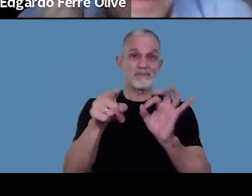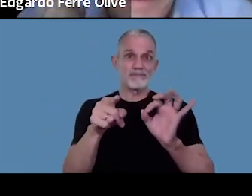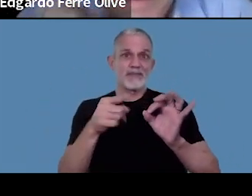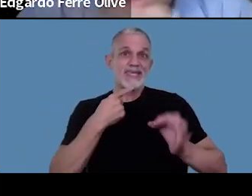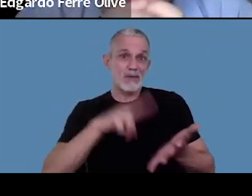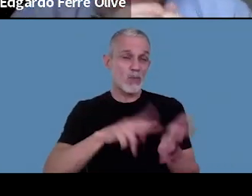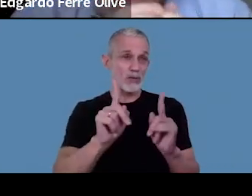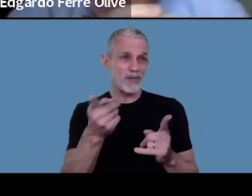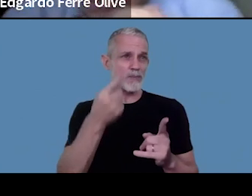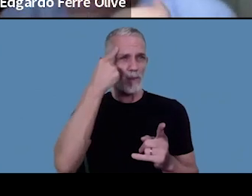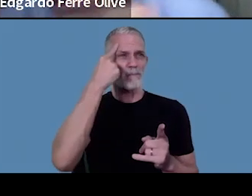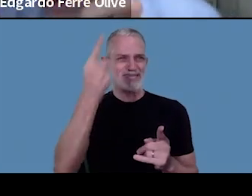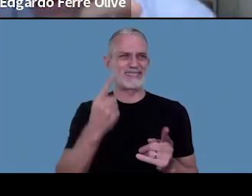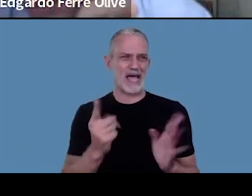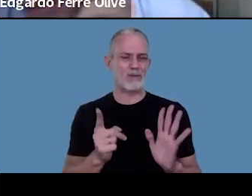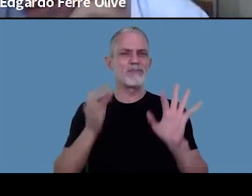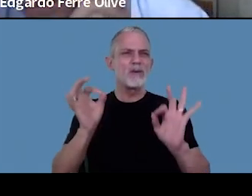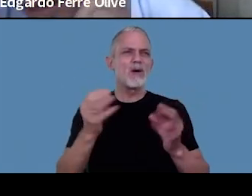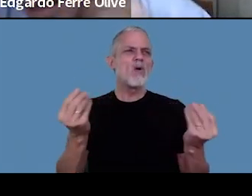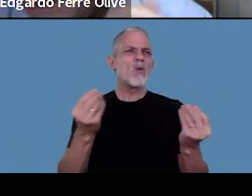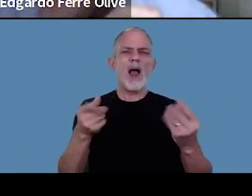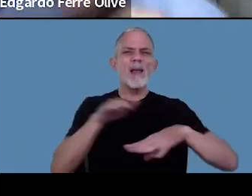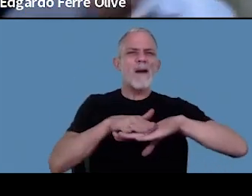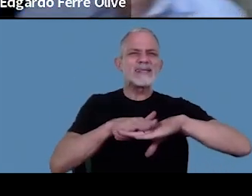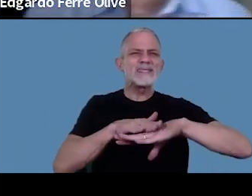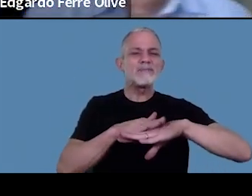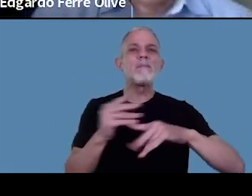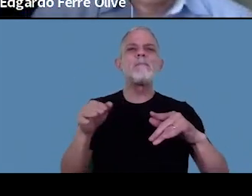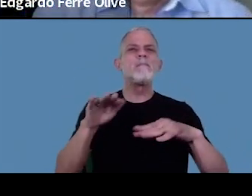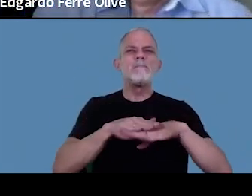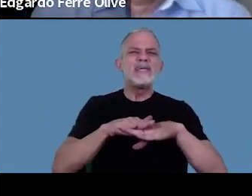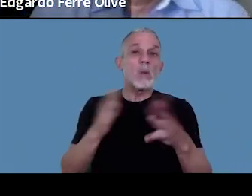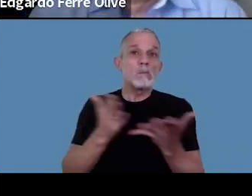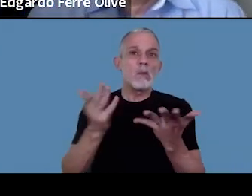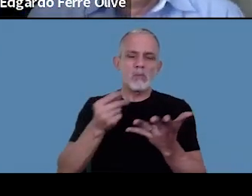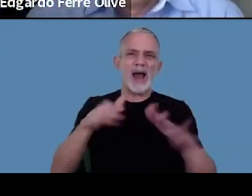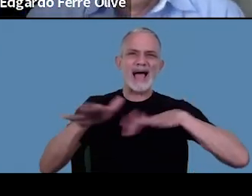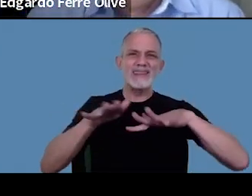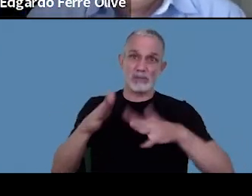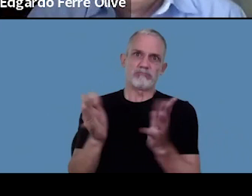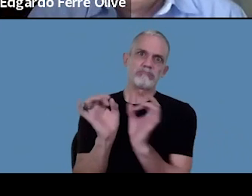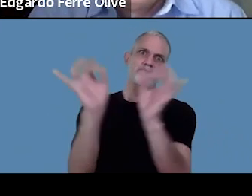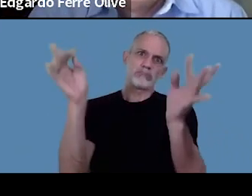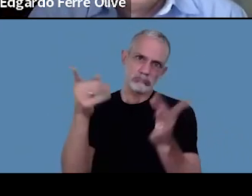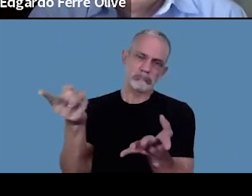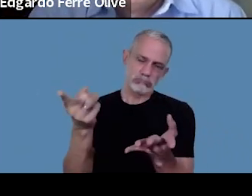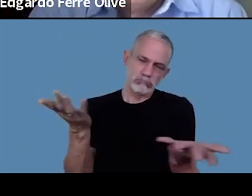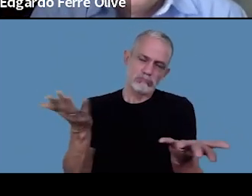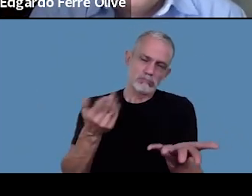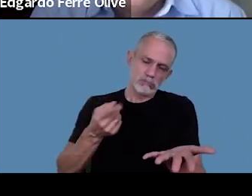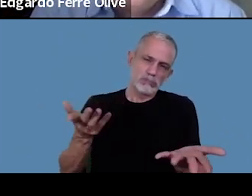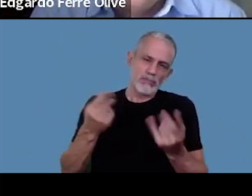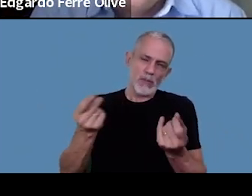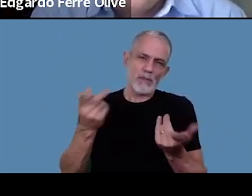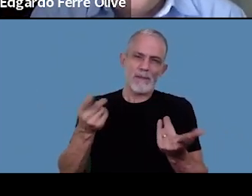es el hecho y la base imponible. El hecho imponible es hacer una actividad, obviamente, que realice una actividad gravosa, que una actividad